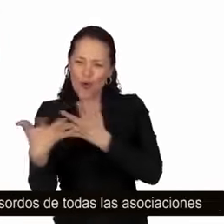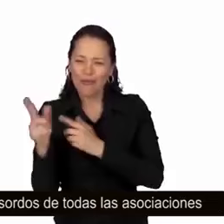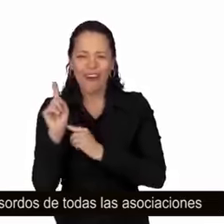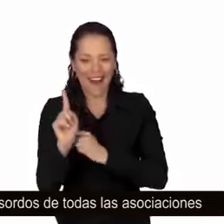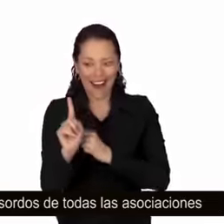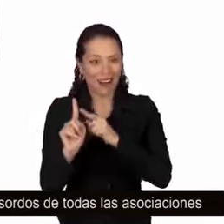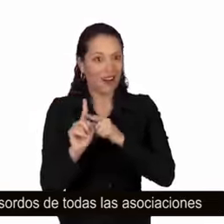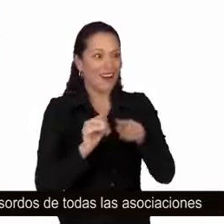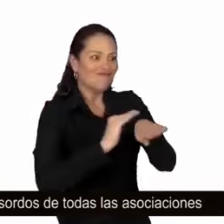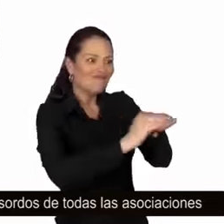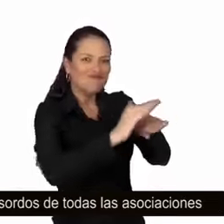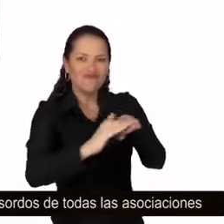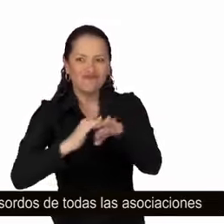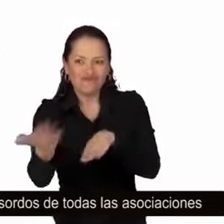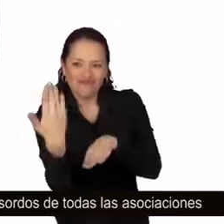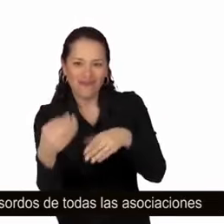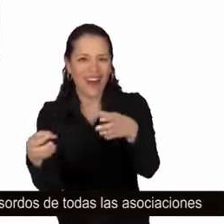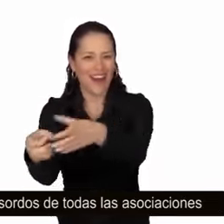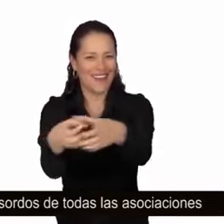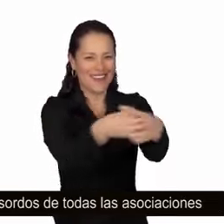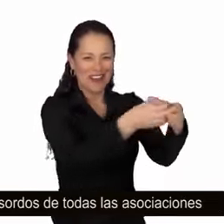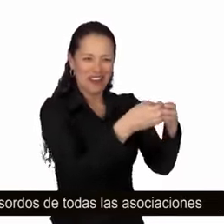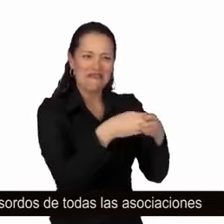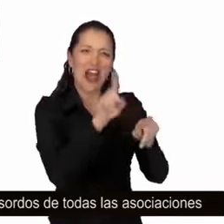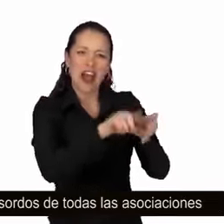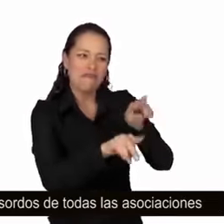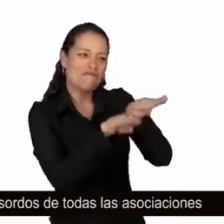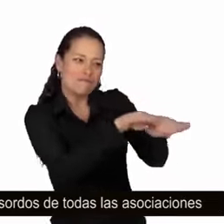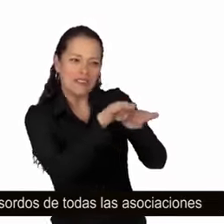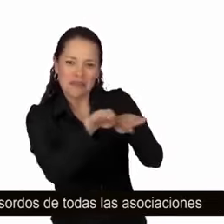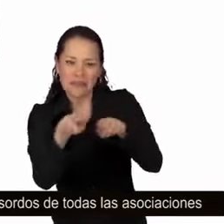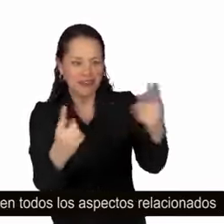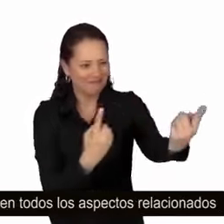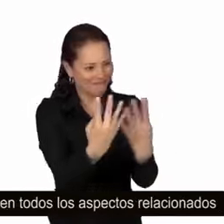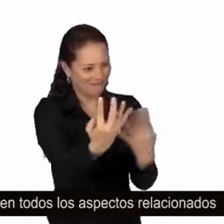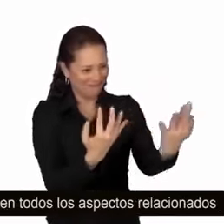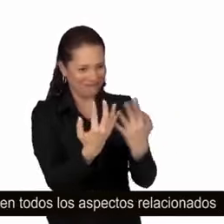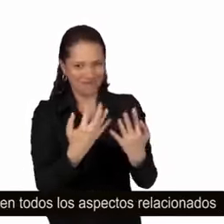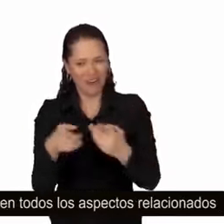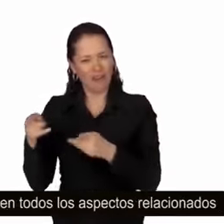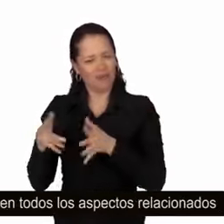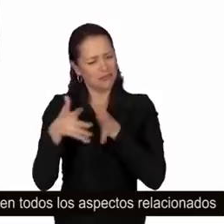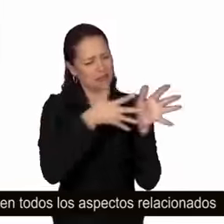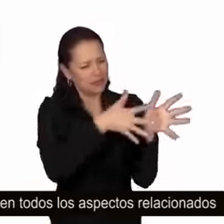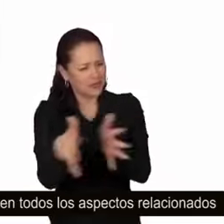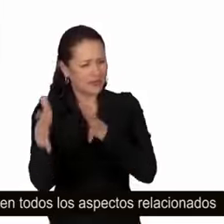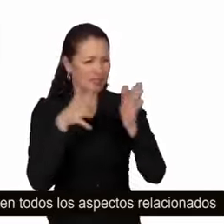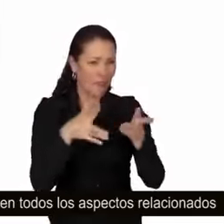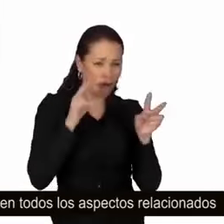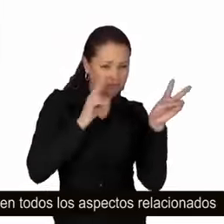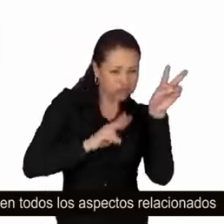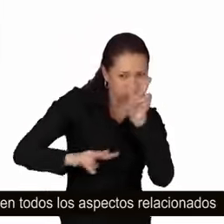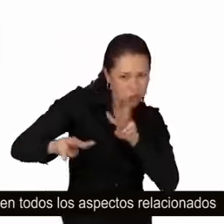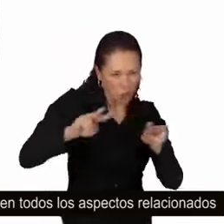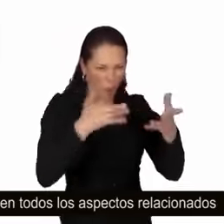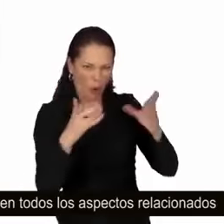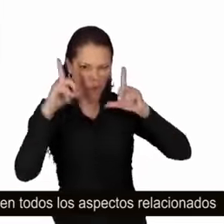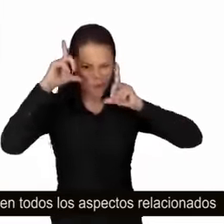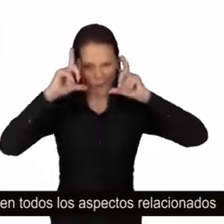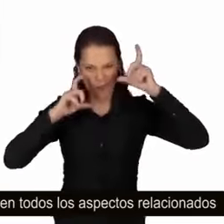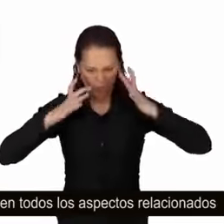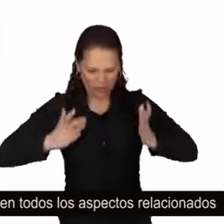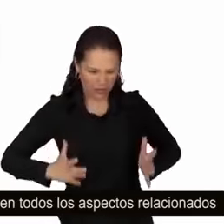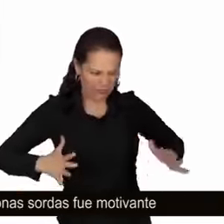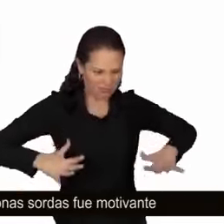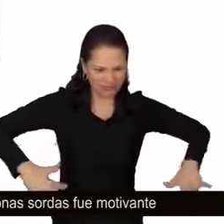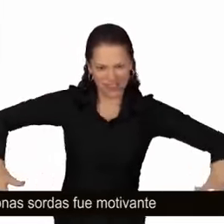Por ello, se invitaron a representantes sordos de todas las asociaciones para que Michael los observara y formara en todos los